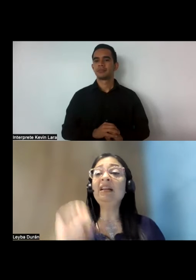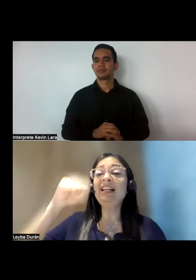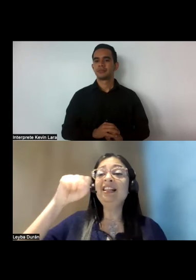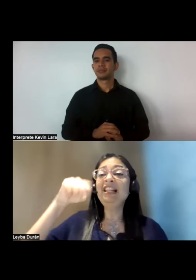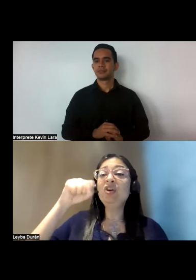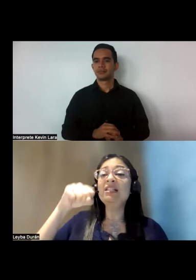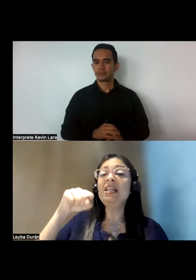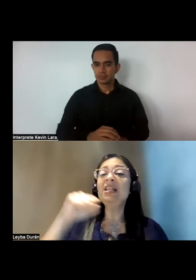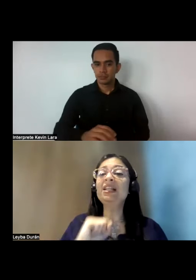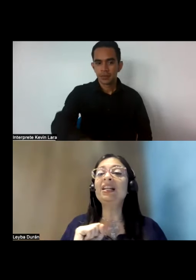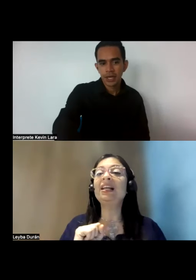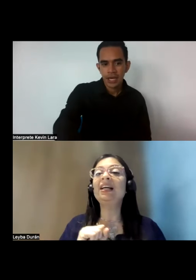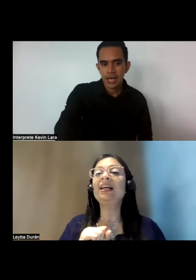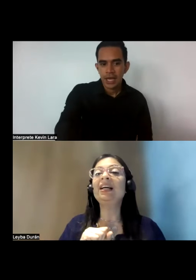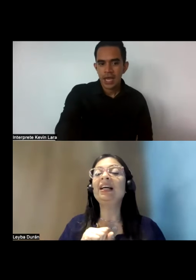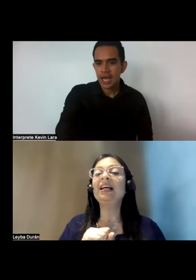Kevin, Cristian dijo que sí.